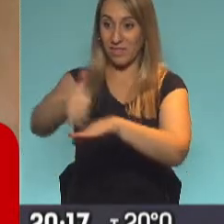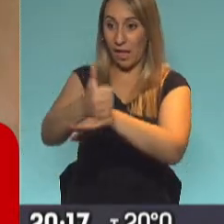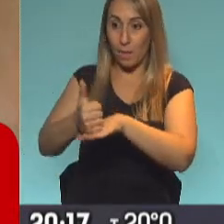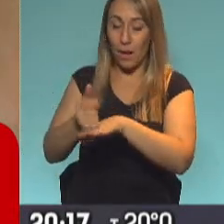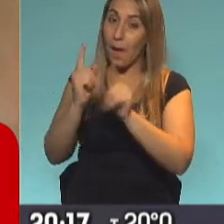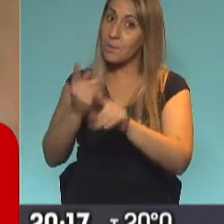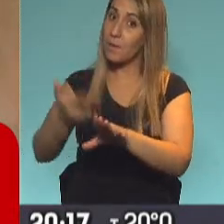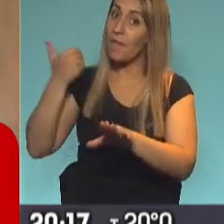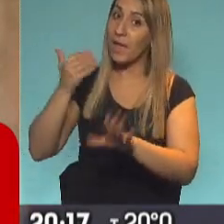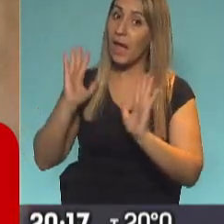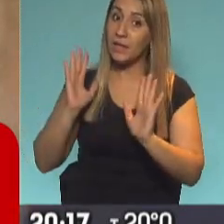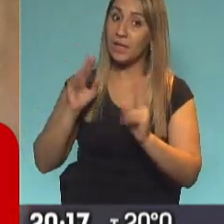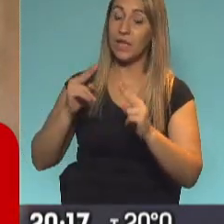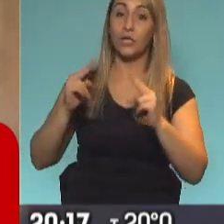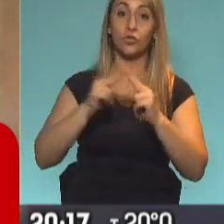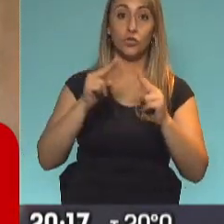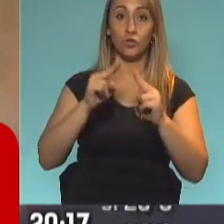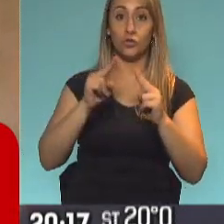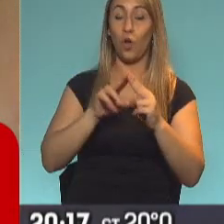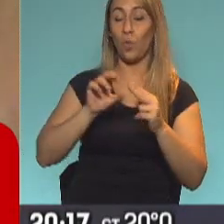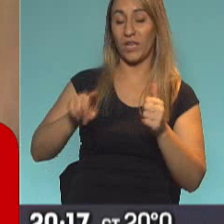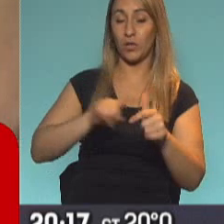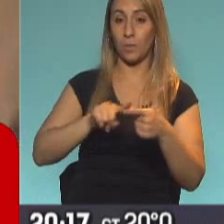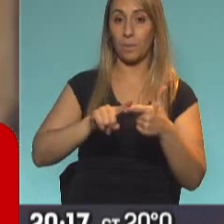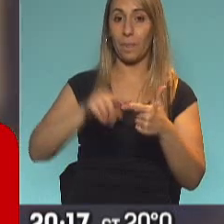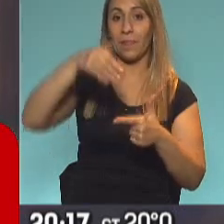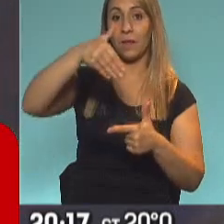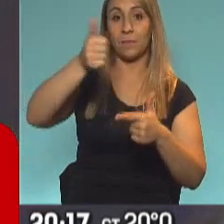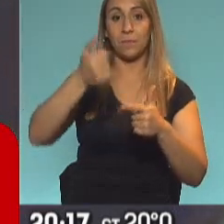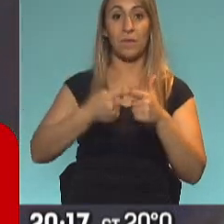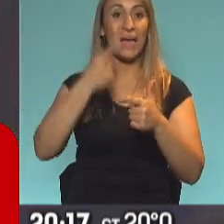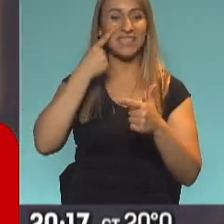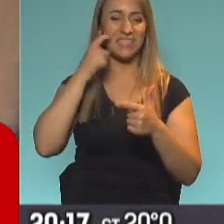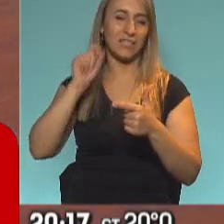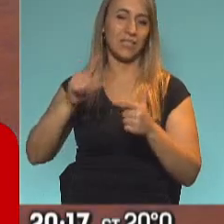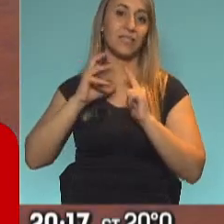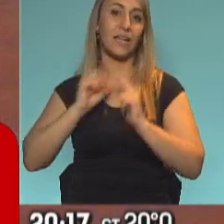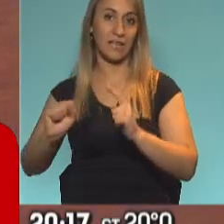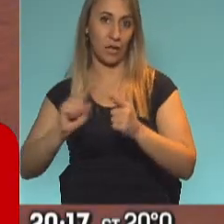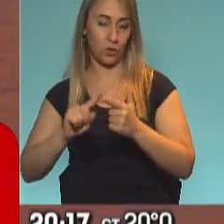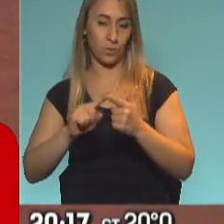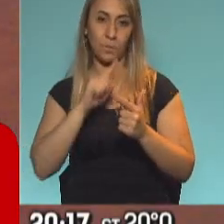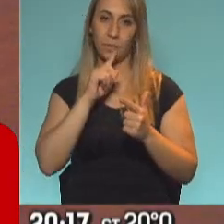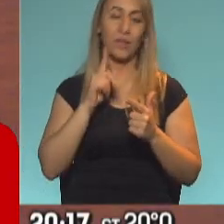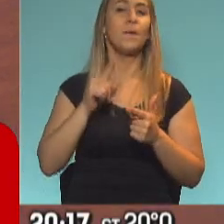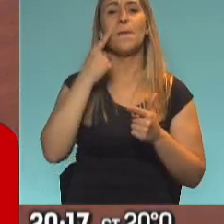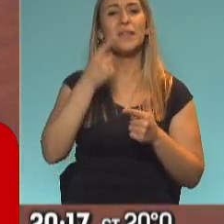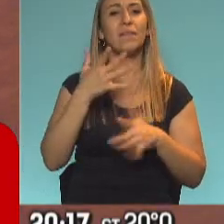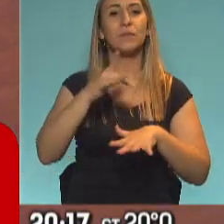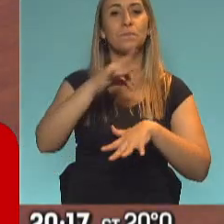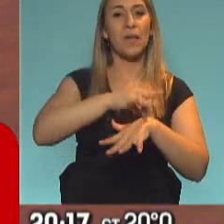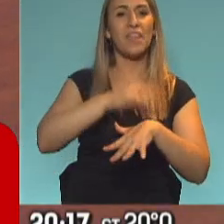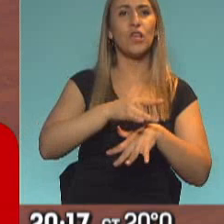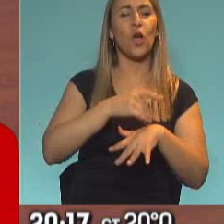Hay que decirlo. Johnny, el sobrino, y Maximiliano, que es el secretario. ¿Viste cómo te dicen los médicos forenses que el cuerpo habla?